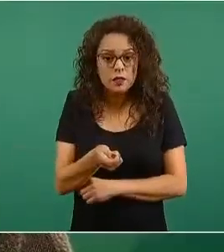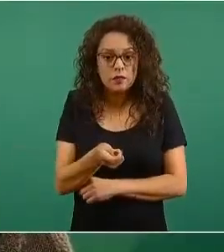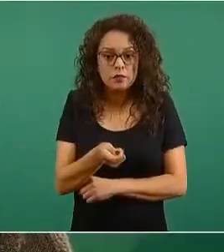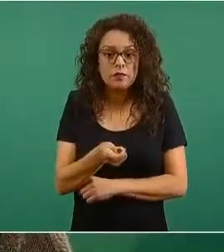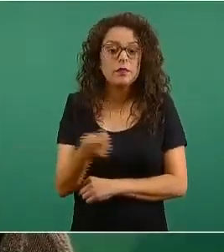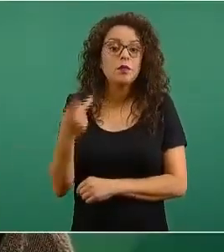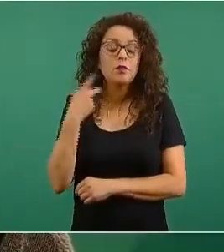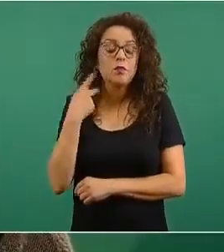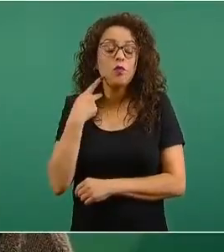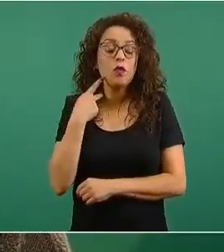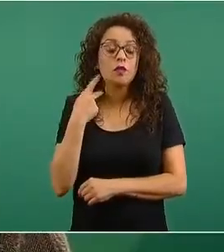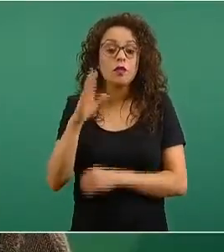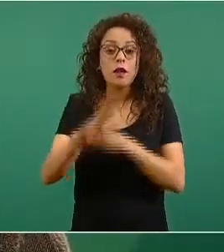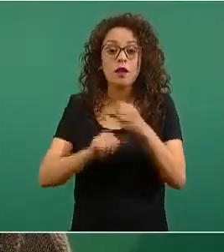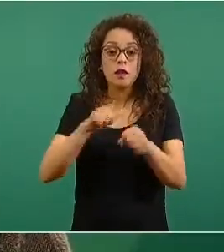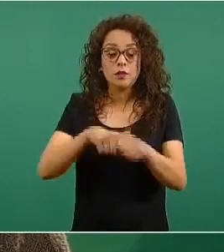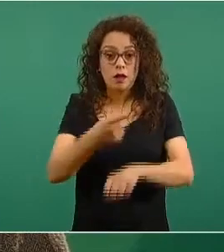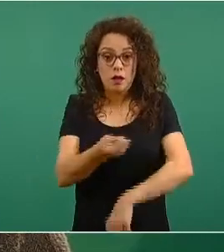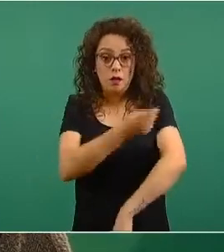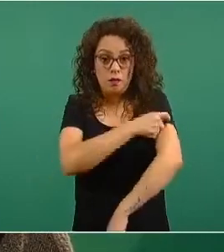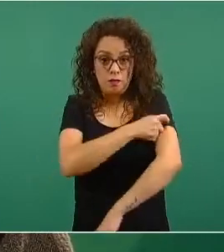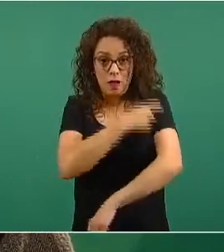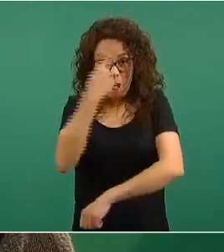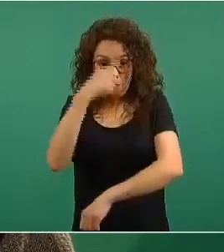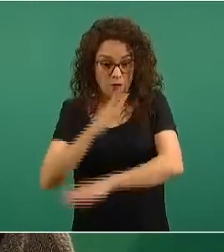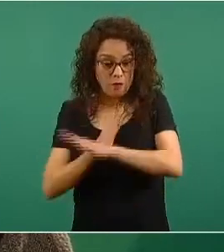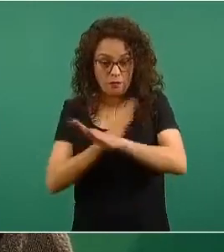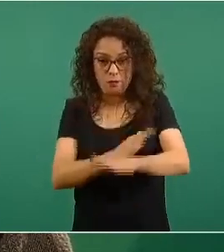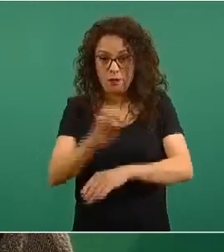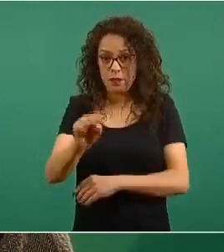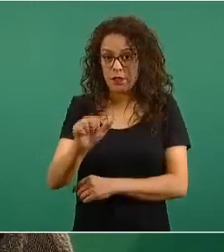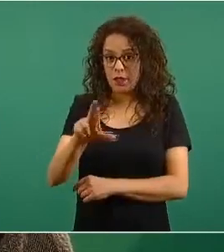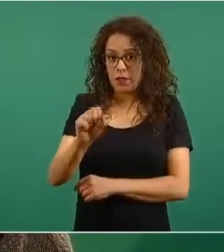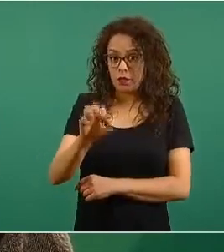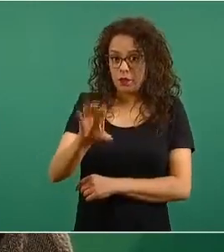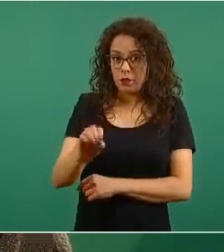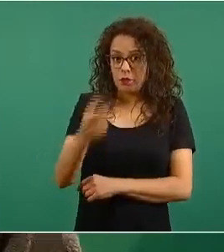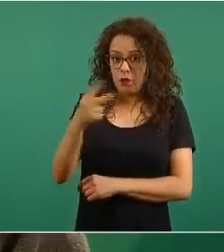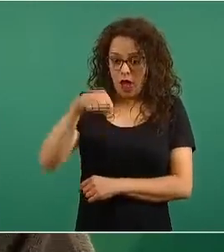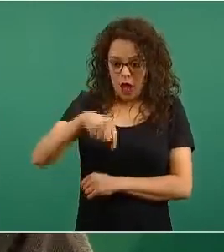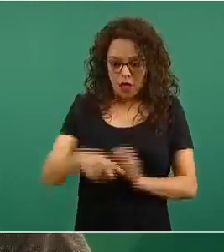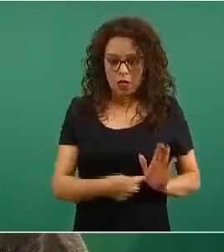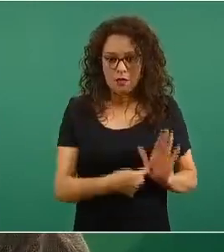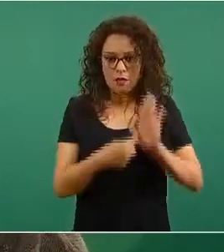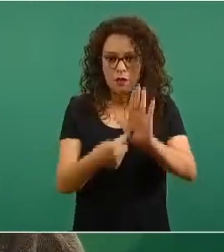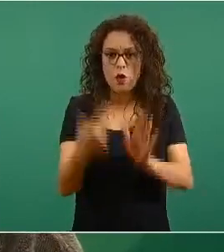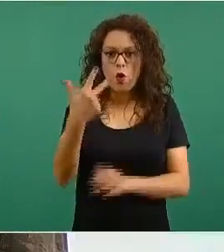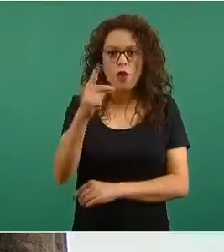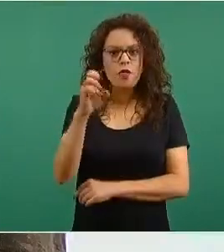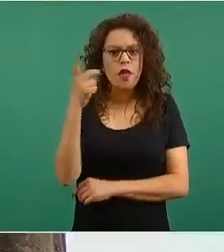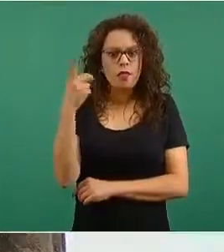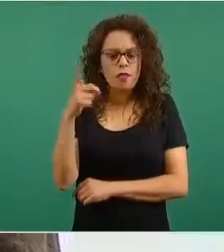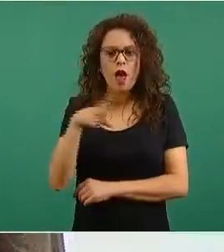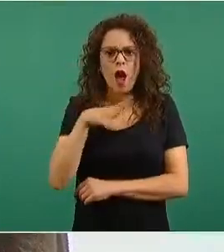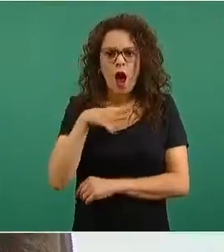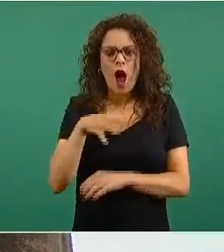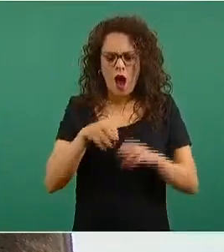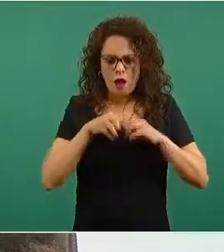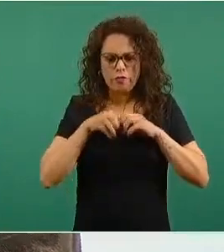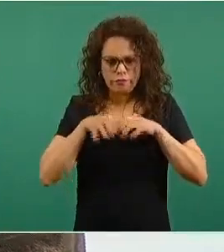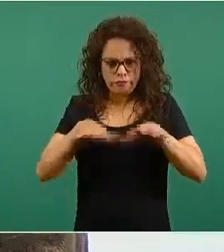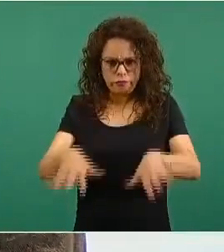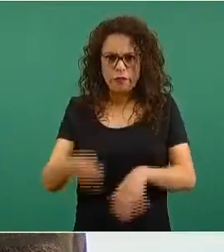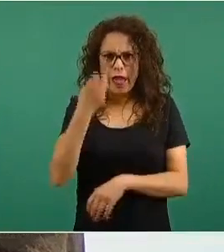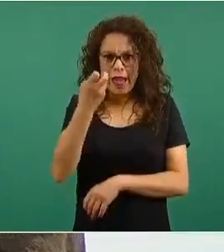Política Nacional de Vacunación contra SARS-CoV-2 que presentamos el 8 de diciembre y que está público de manera inmediata ese mismo